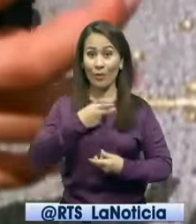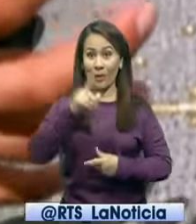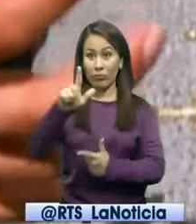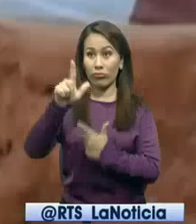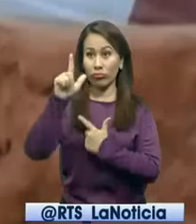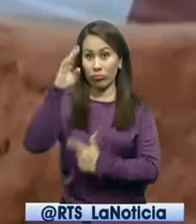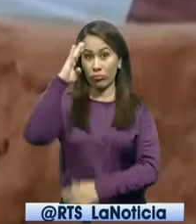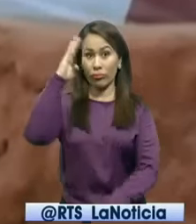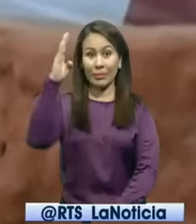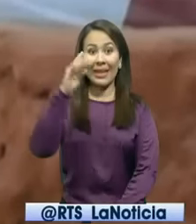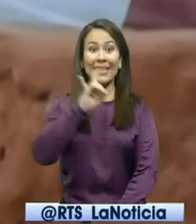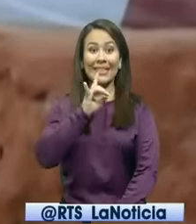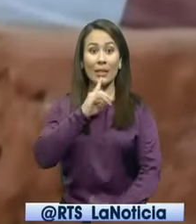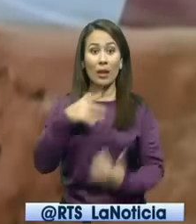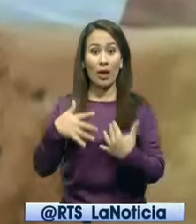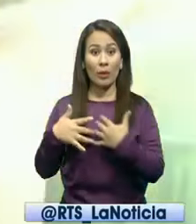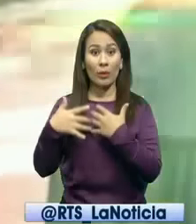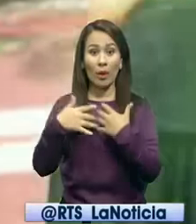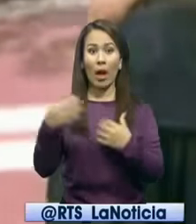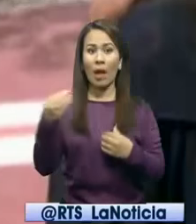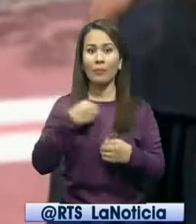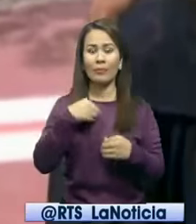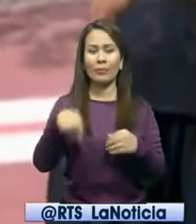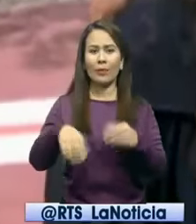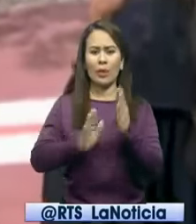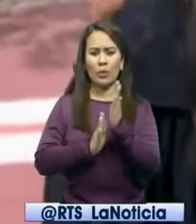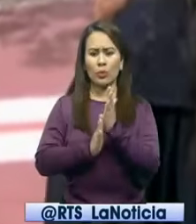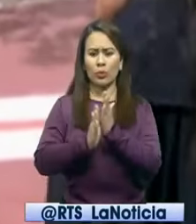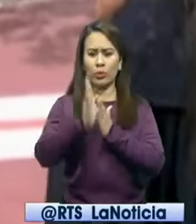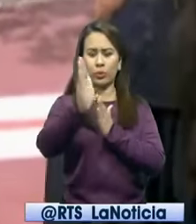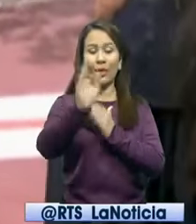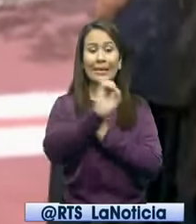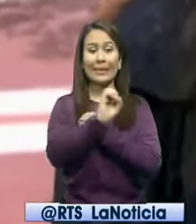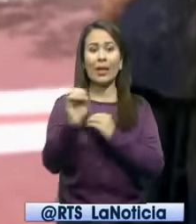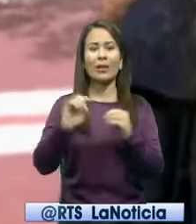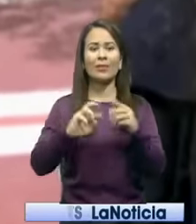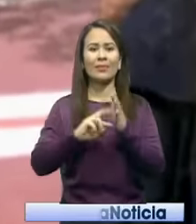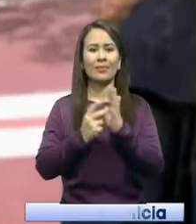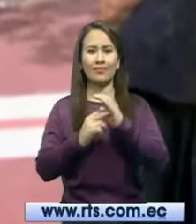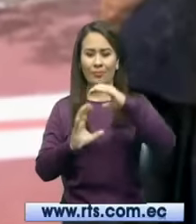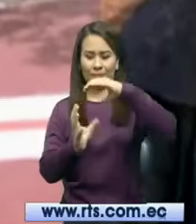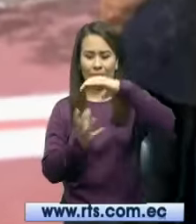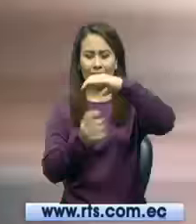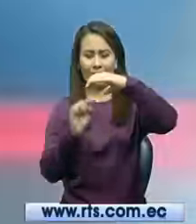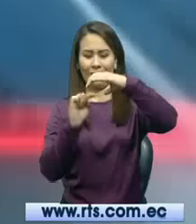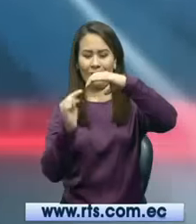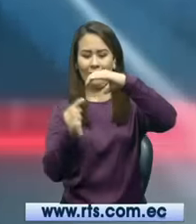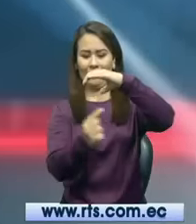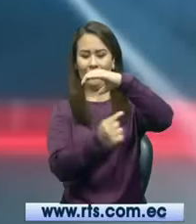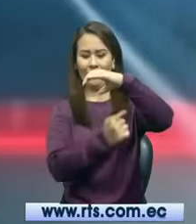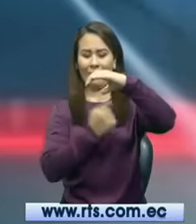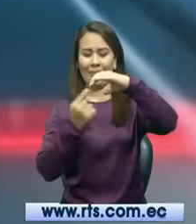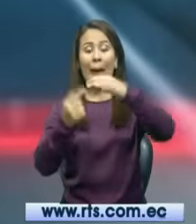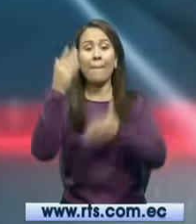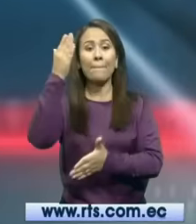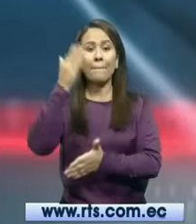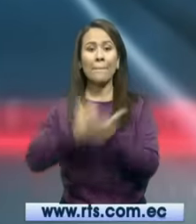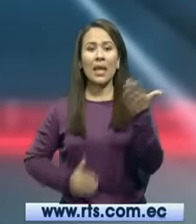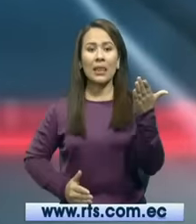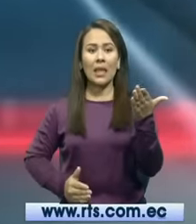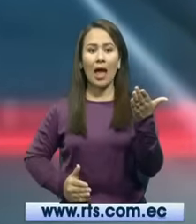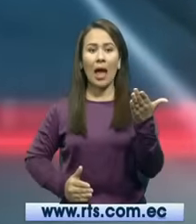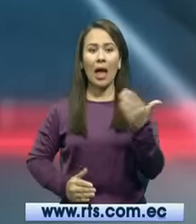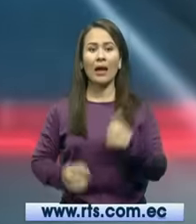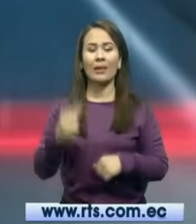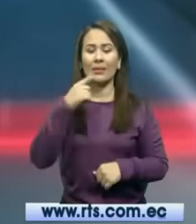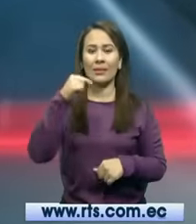de estadounidenses en la latitud cero. Este tótem está representando la cultura Quitucara, una cultura pre-inca. Más o menos